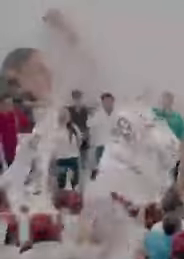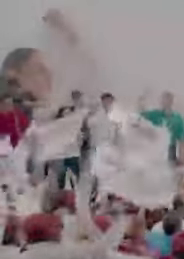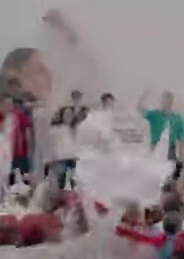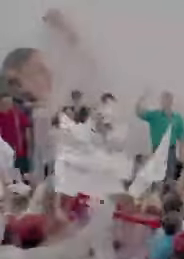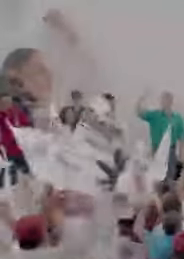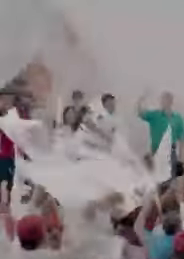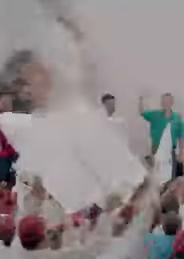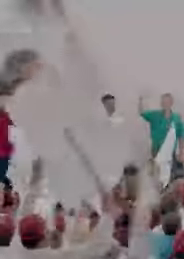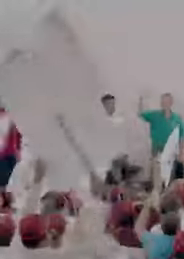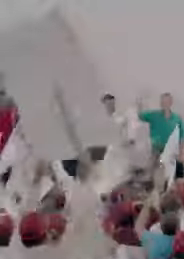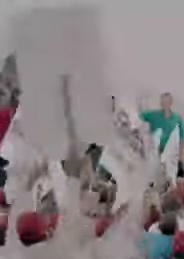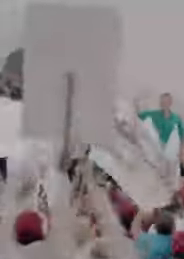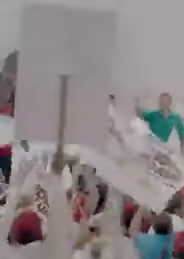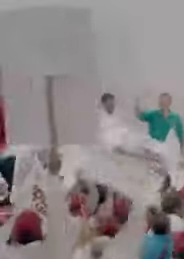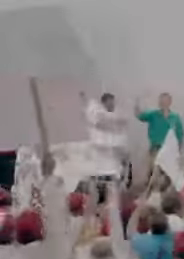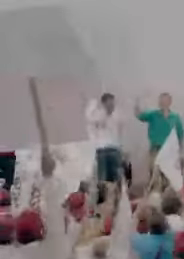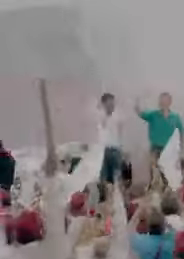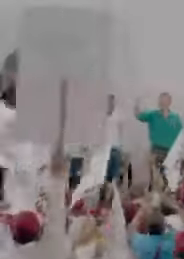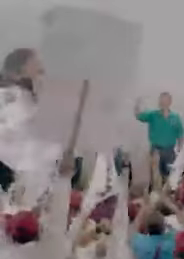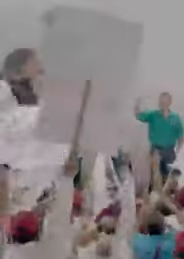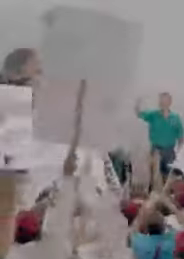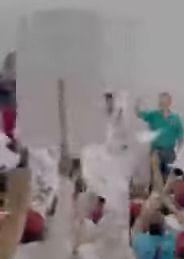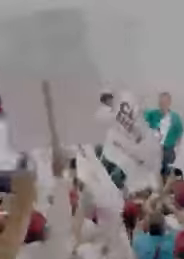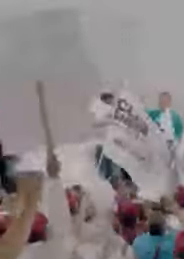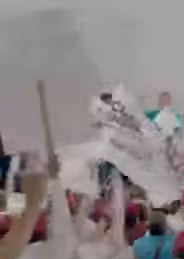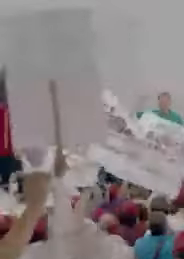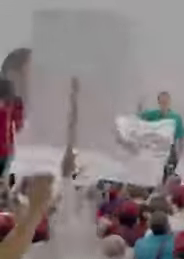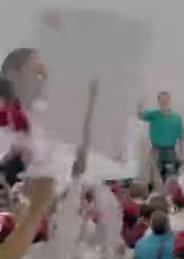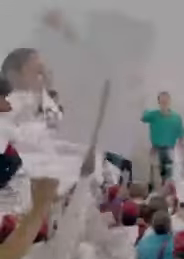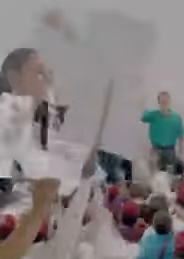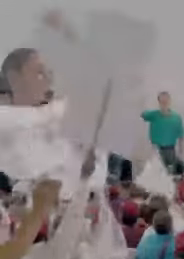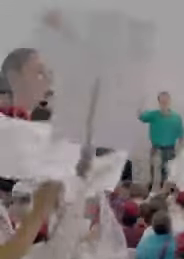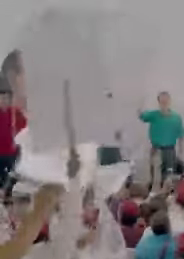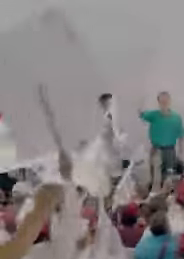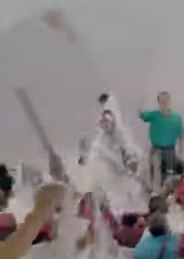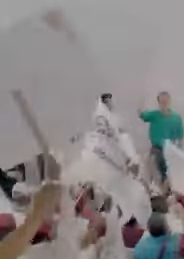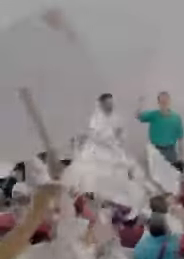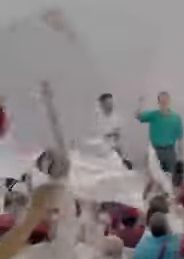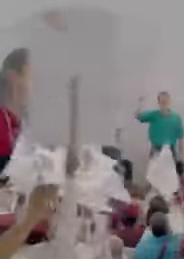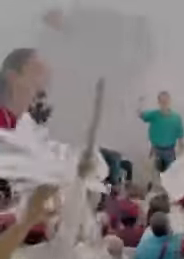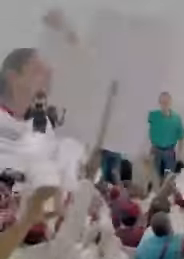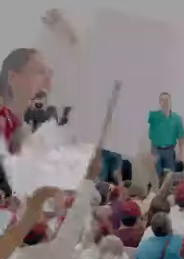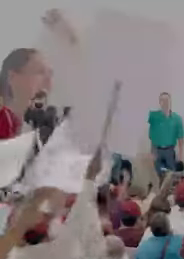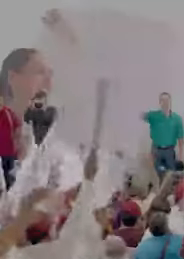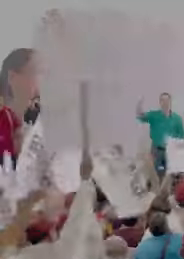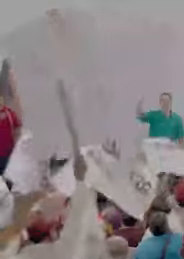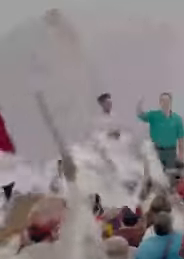Sintique Maite Moreno, candidata a presidenta municipal de Tequisquiac.